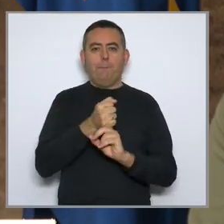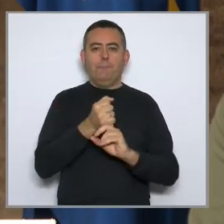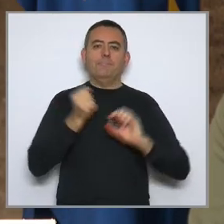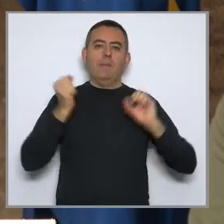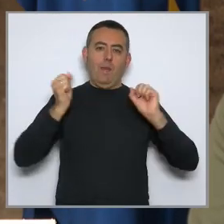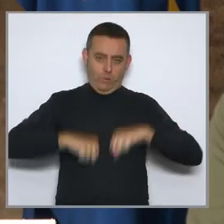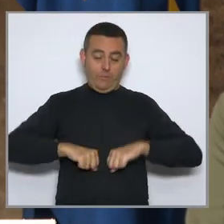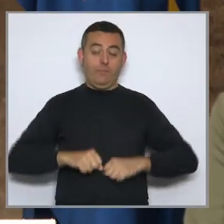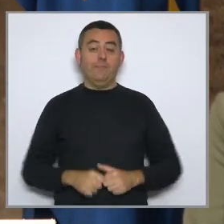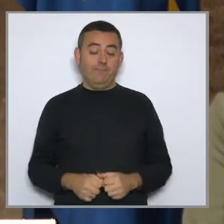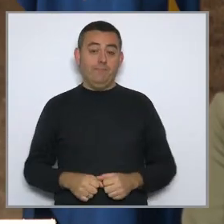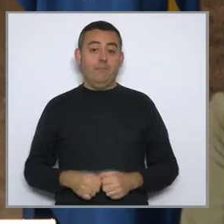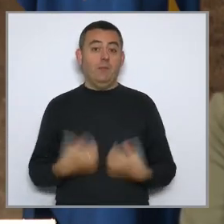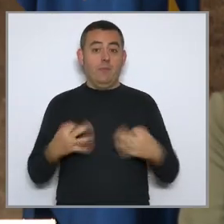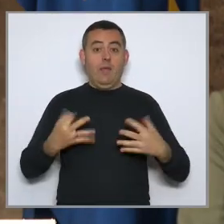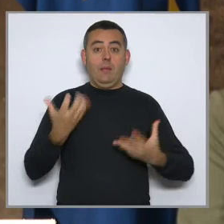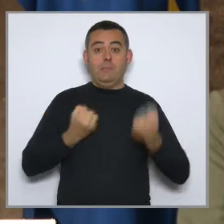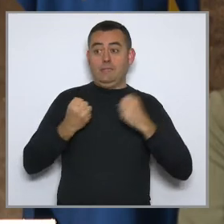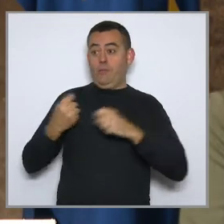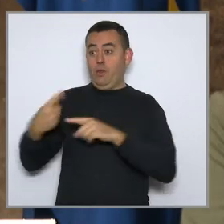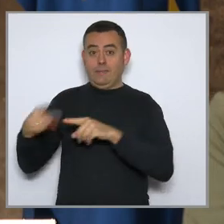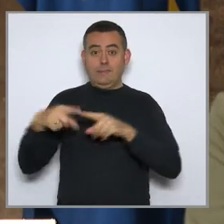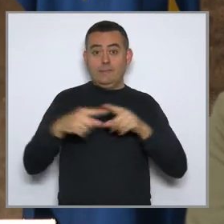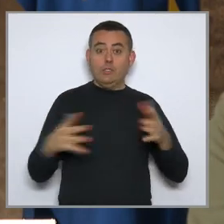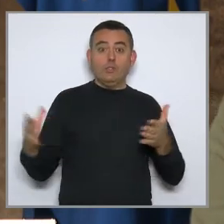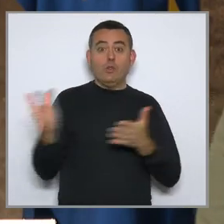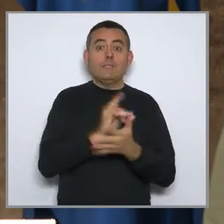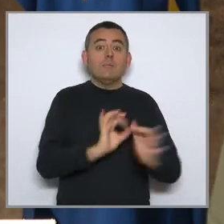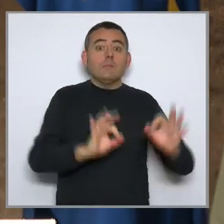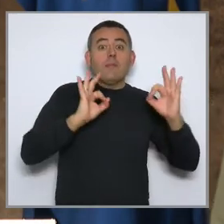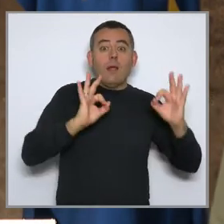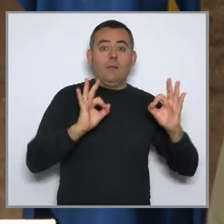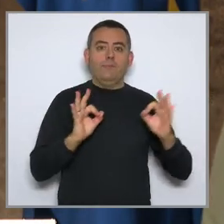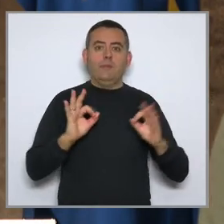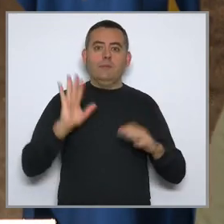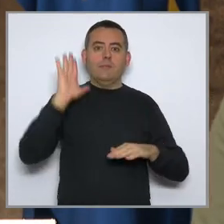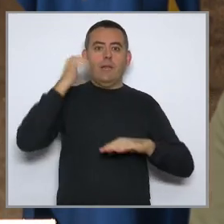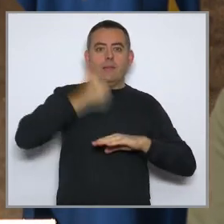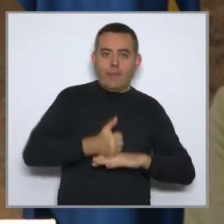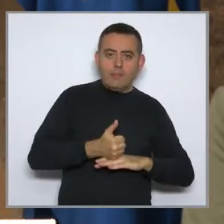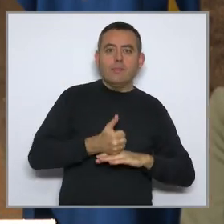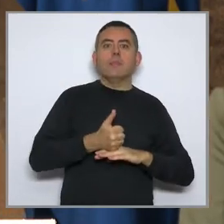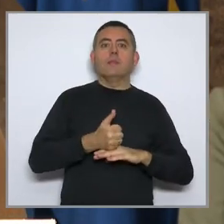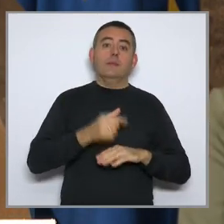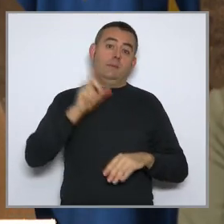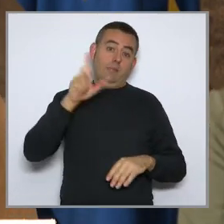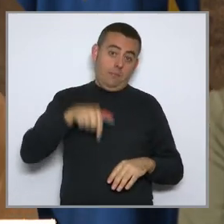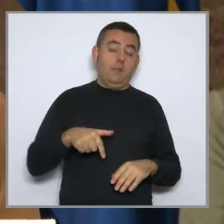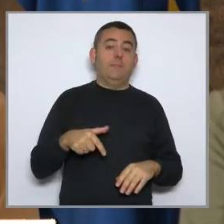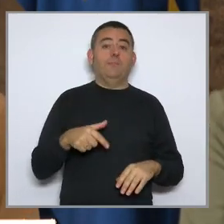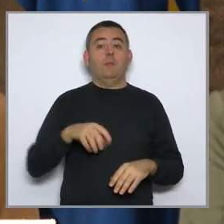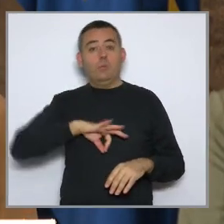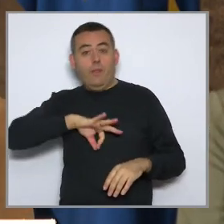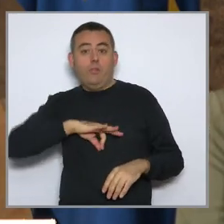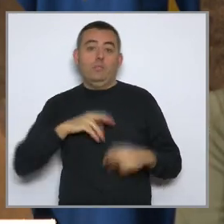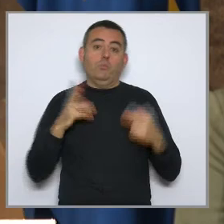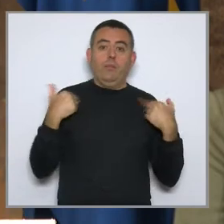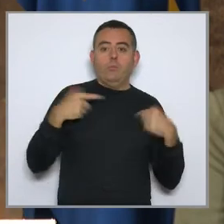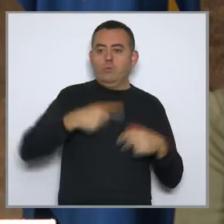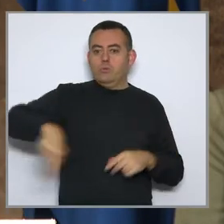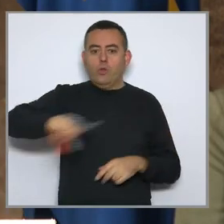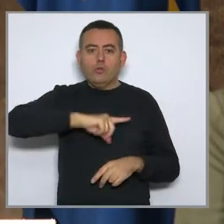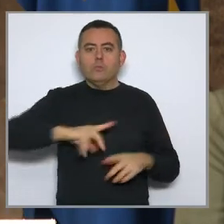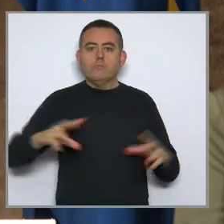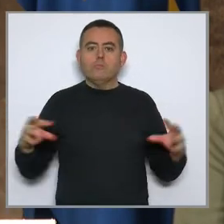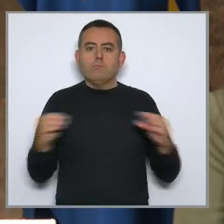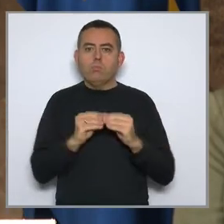caso, todas las administraciones, especialmente la Generalitat, diputaciones y ayuntamientos, hacen un esfuerzo para luchar contra los efectos